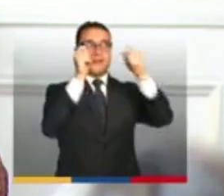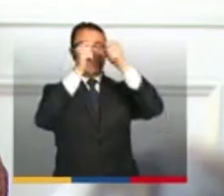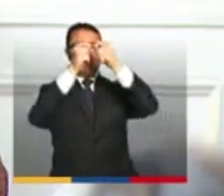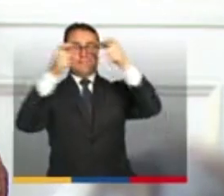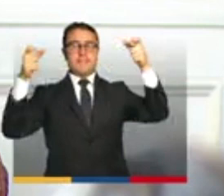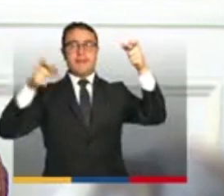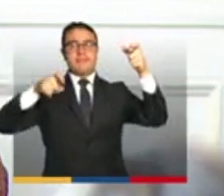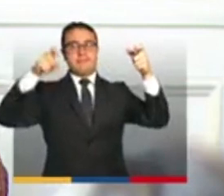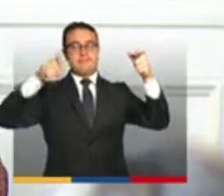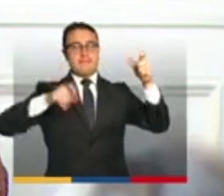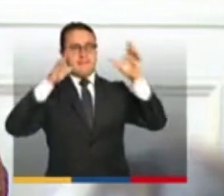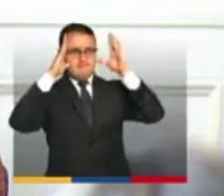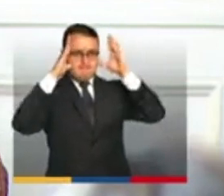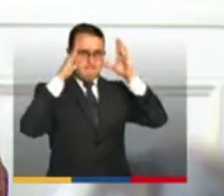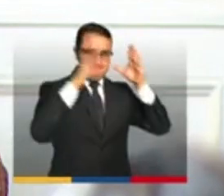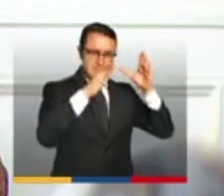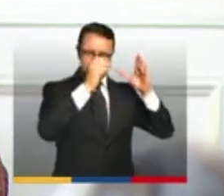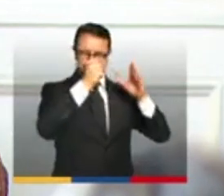debe privilegiar.